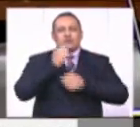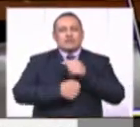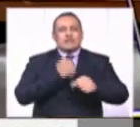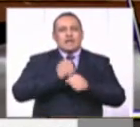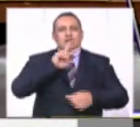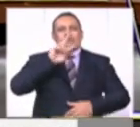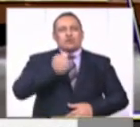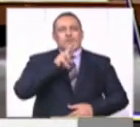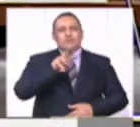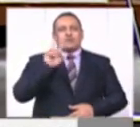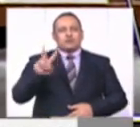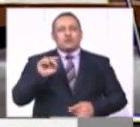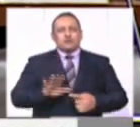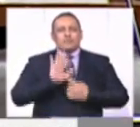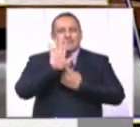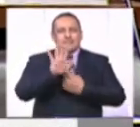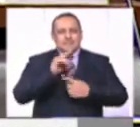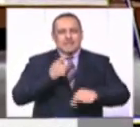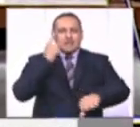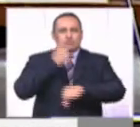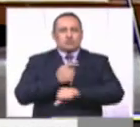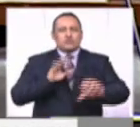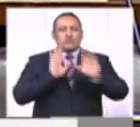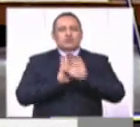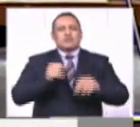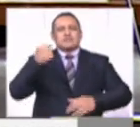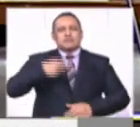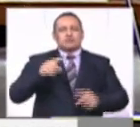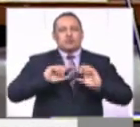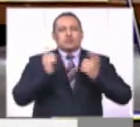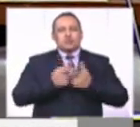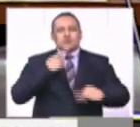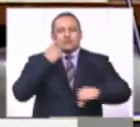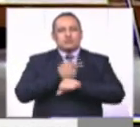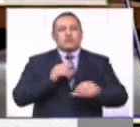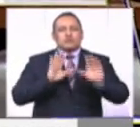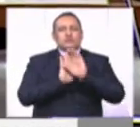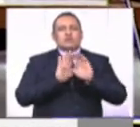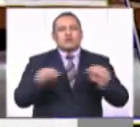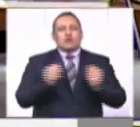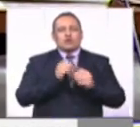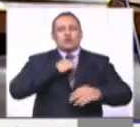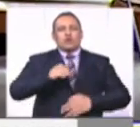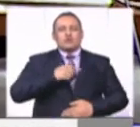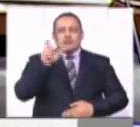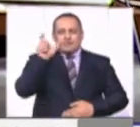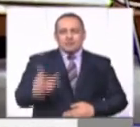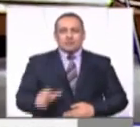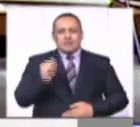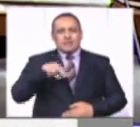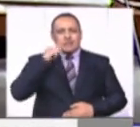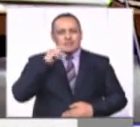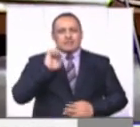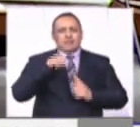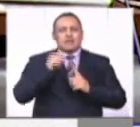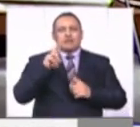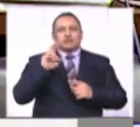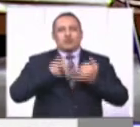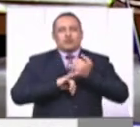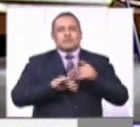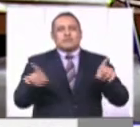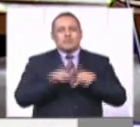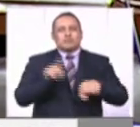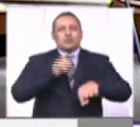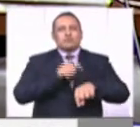2022 formulé la denuncia constitucional ante la subcomisión de acusaciones constitucionales contra el acusado Aníbal Torres Vázquez cuando en ese